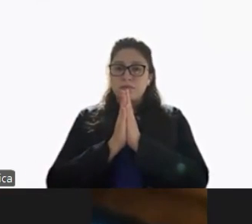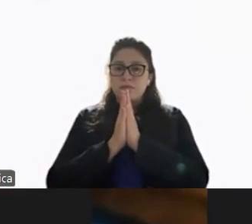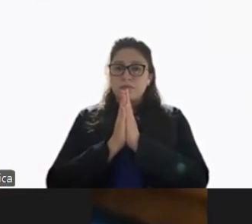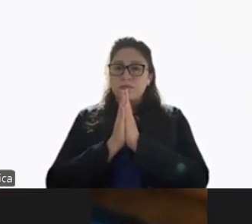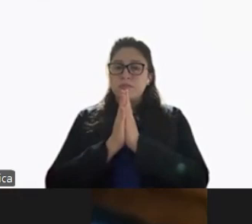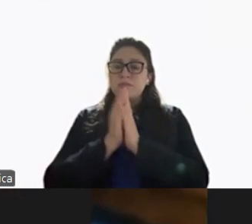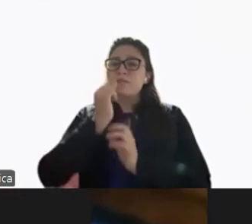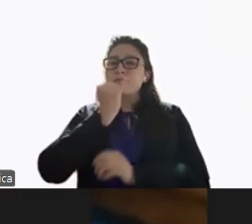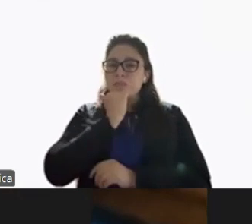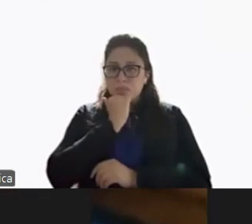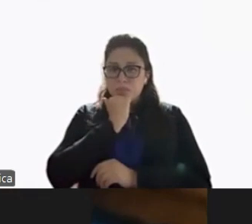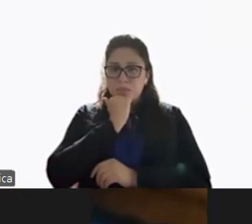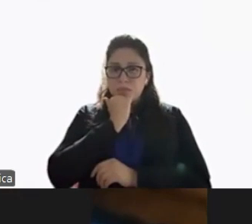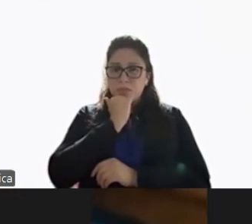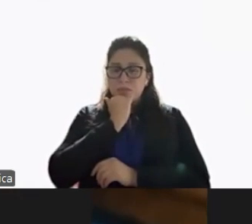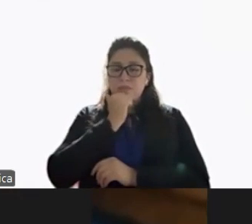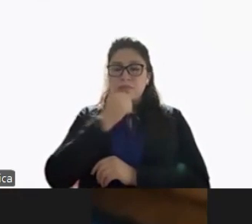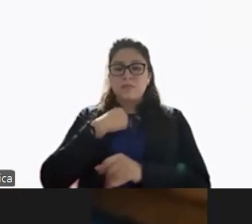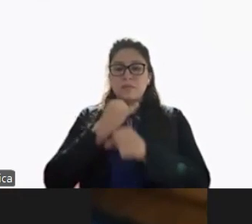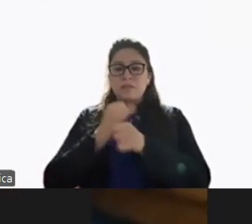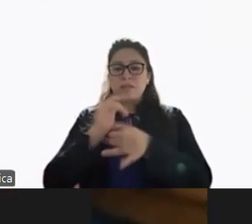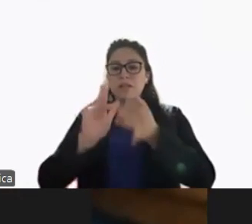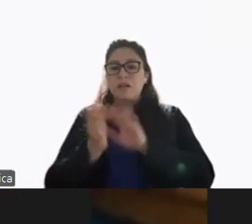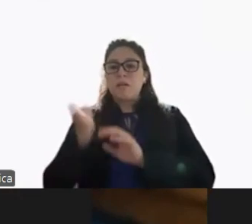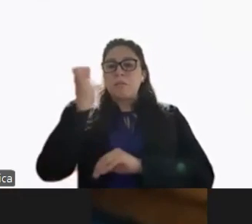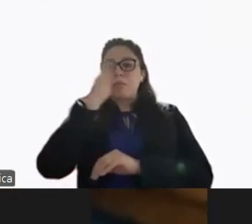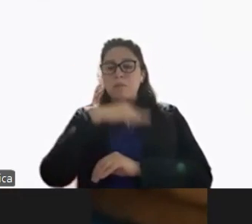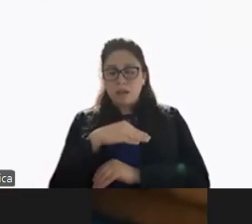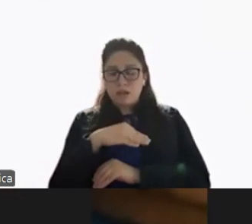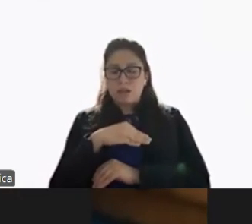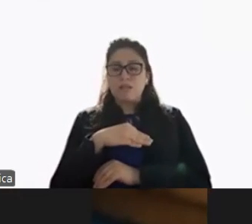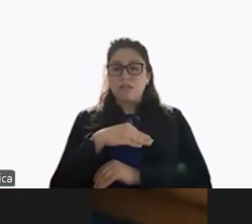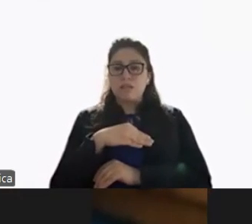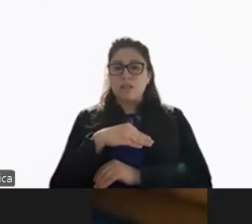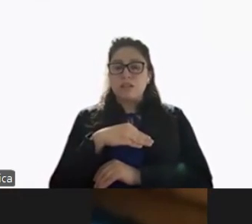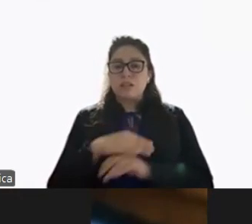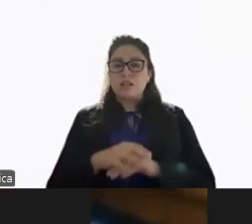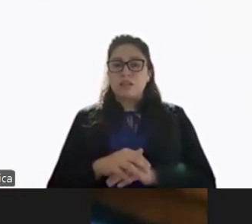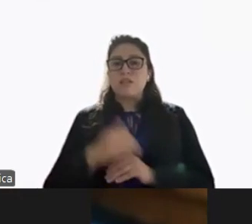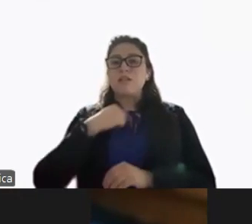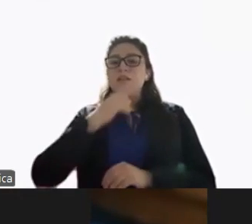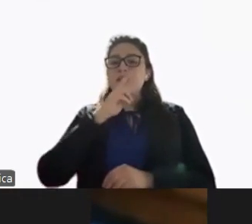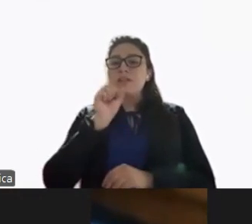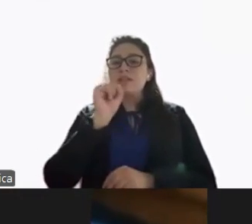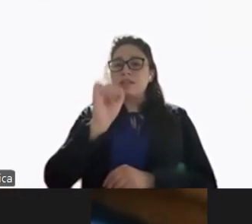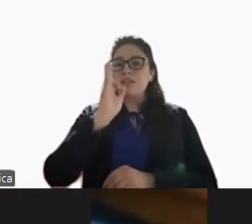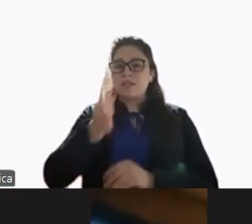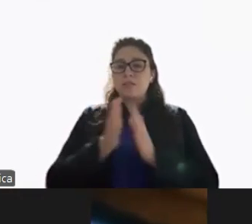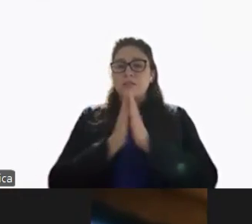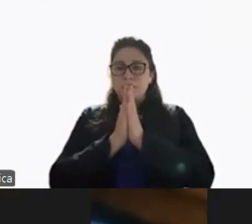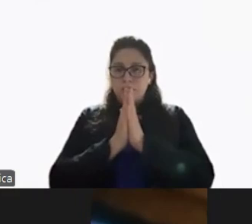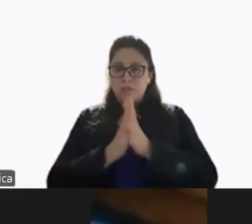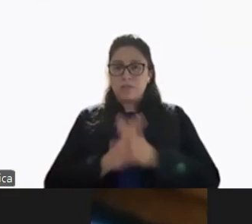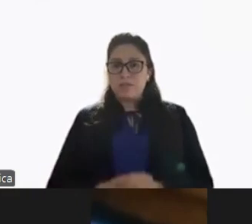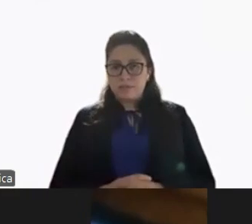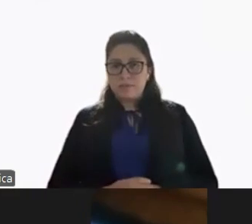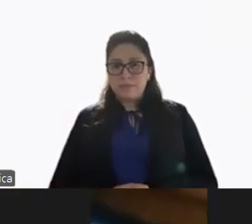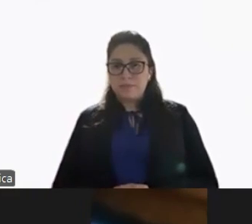Perdón de antemano porque me sacó a favor. Gracias,